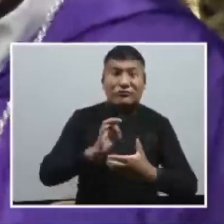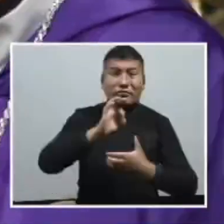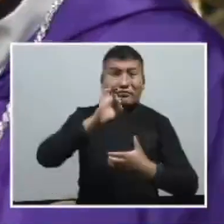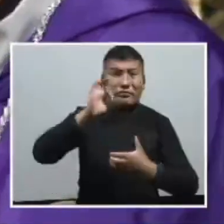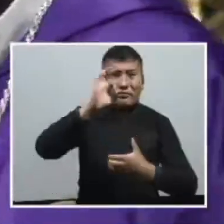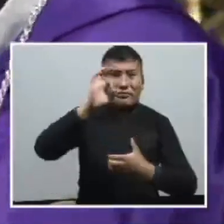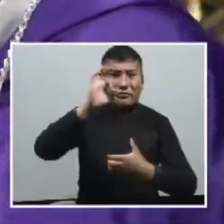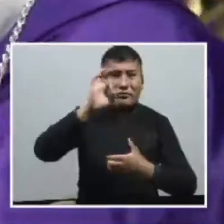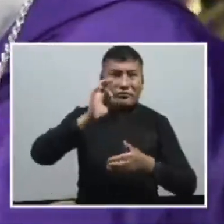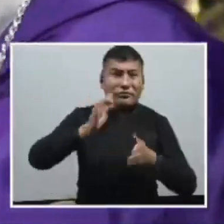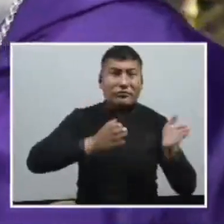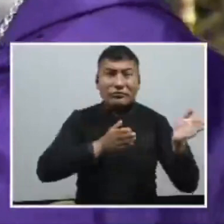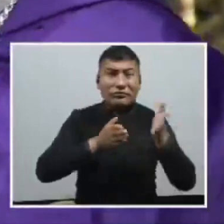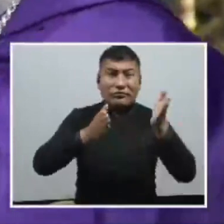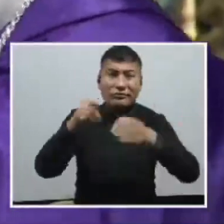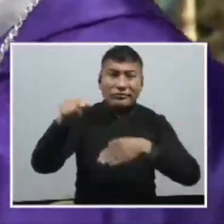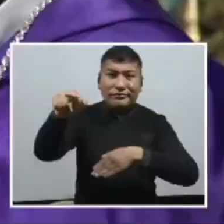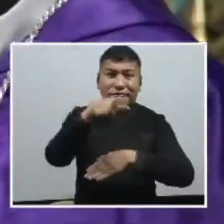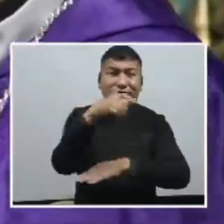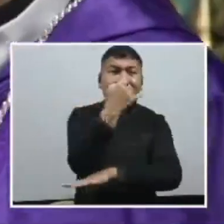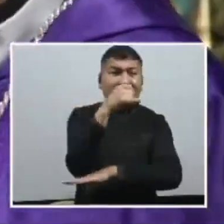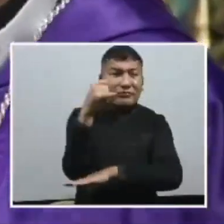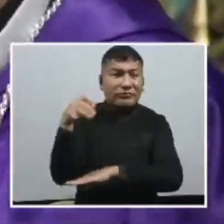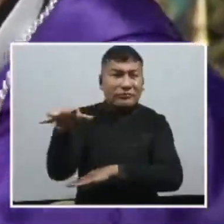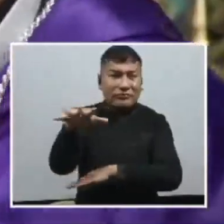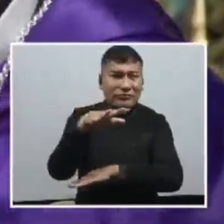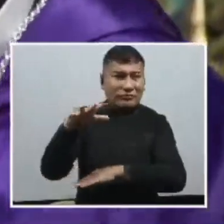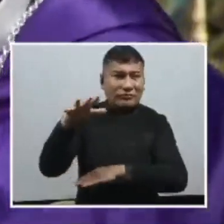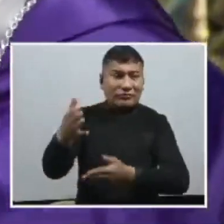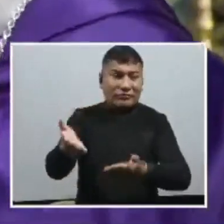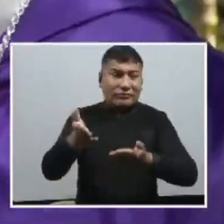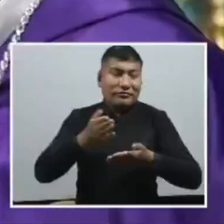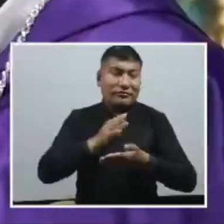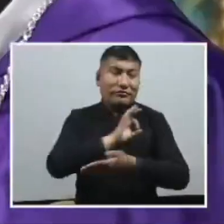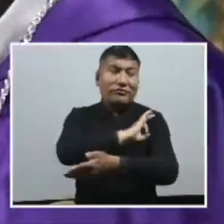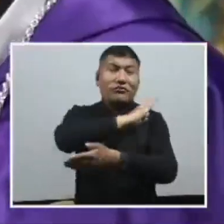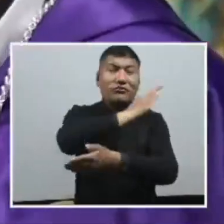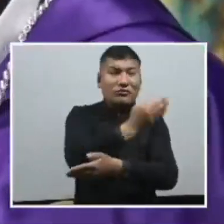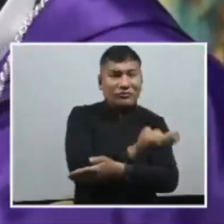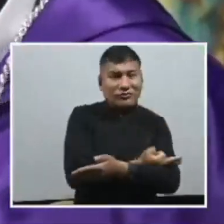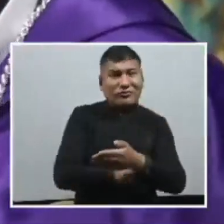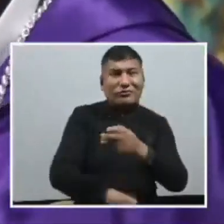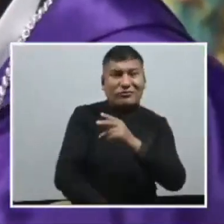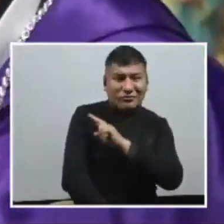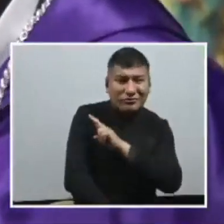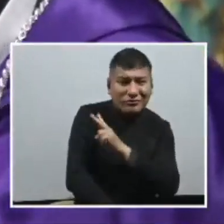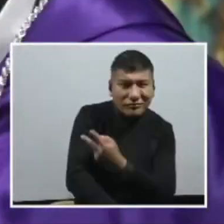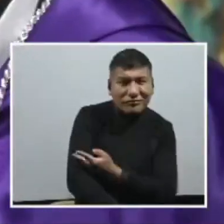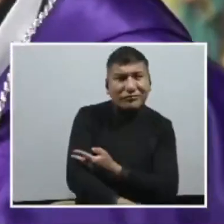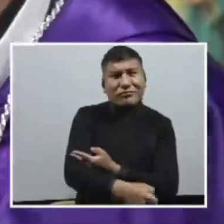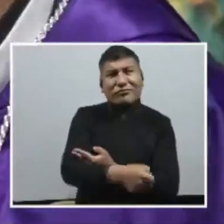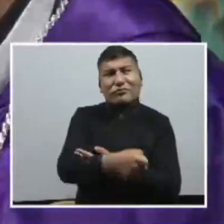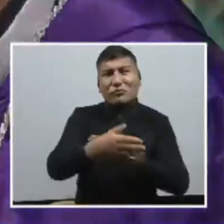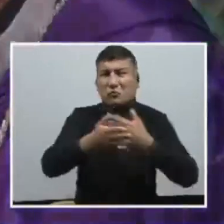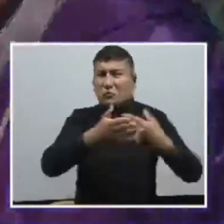a Jerusalén, ¿no? Para darnos fuerza, valor y afrontar lo que hay que